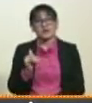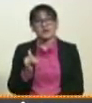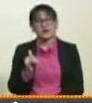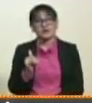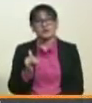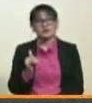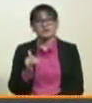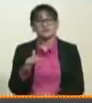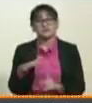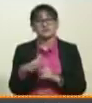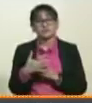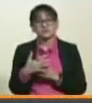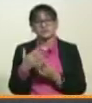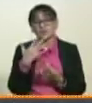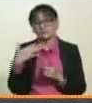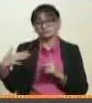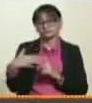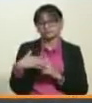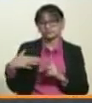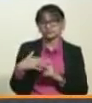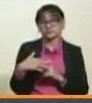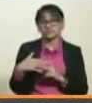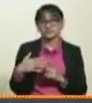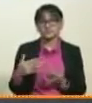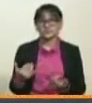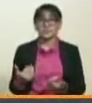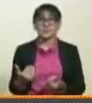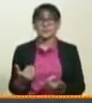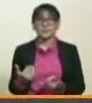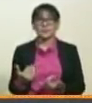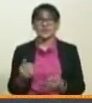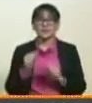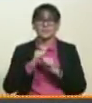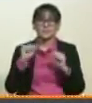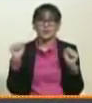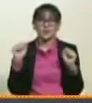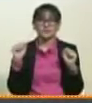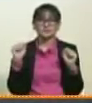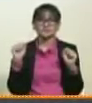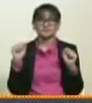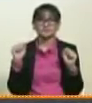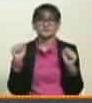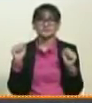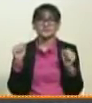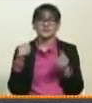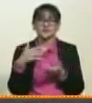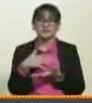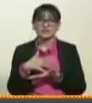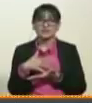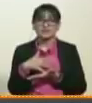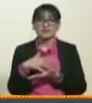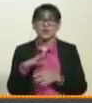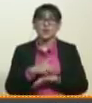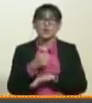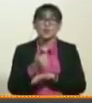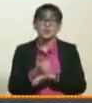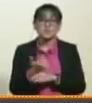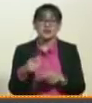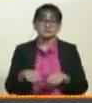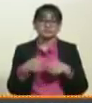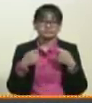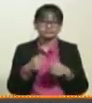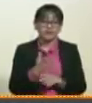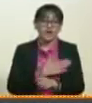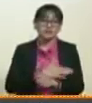situación que se presente inducido o no ante un temporal ante una descarga atmosférica por supuesto el servicio está debilitado pero producto de que de sabotajes